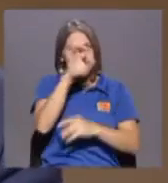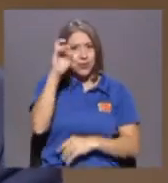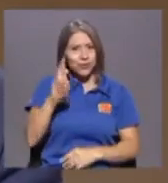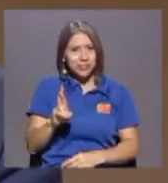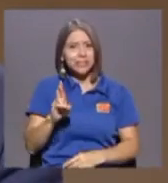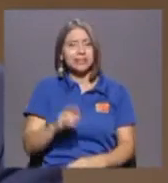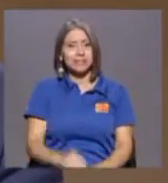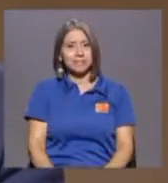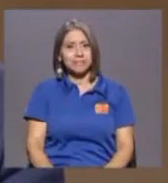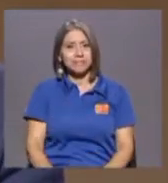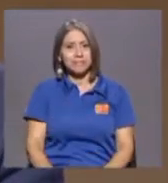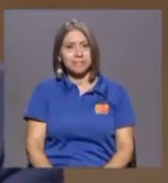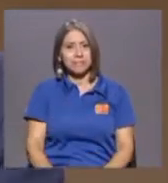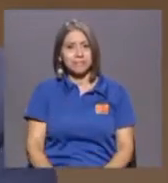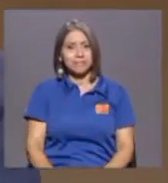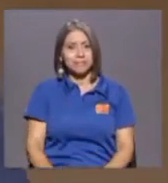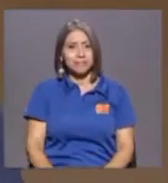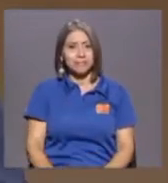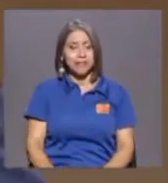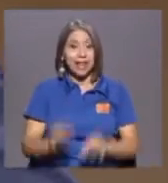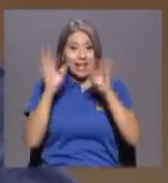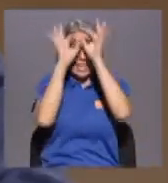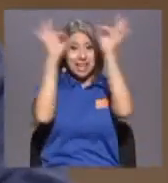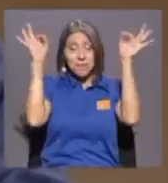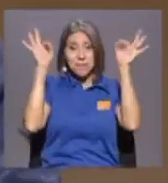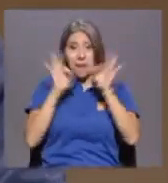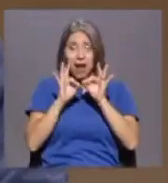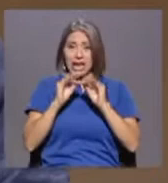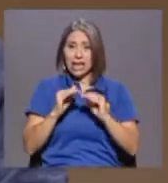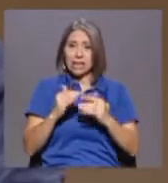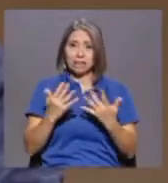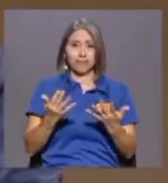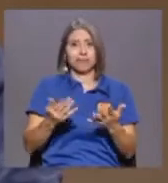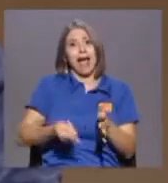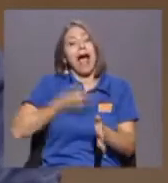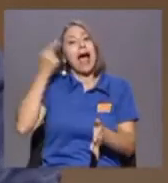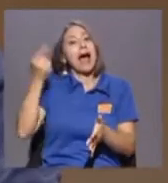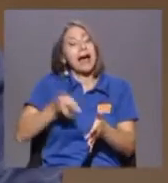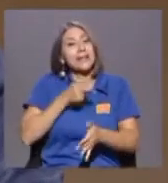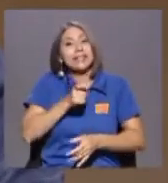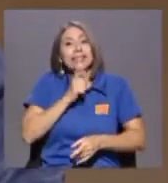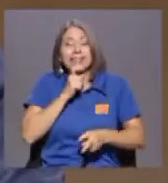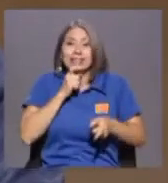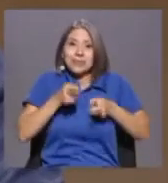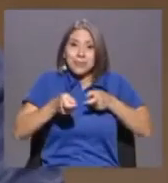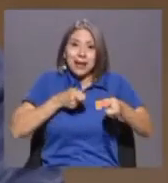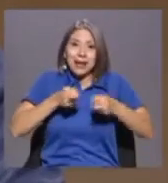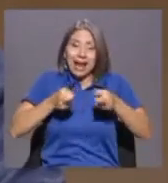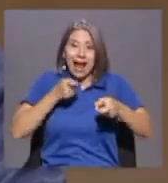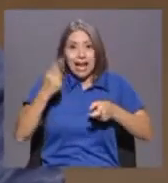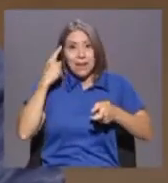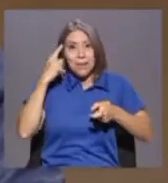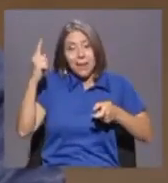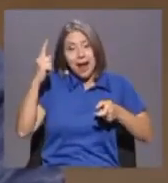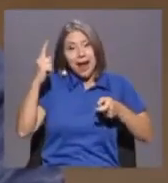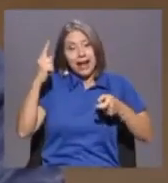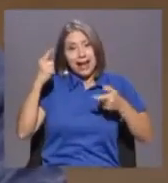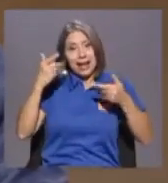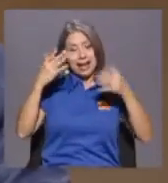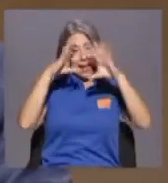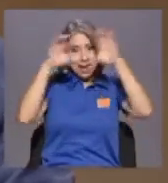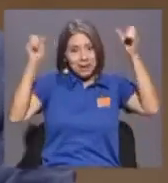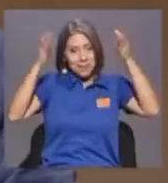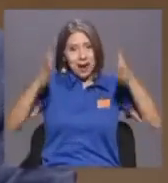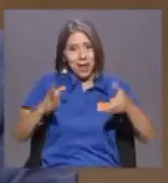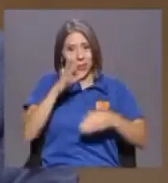Rica. Imagen que en algunos momentos fue difícil de manejar para el señor embajador de Costa Rica en Francia.